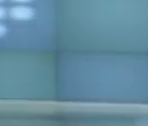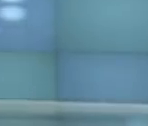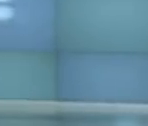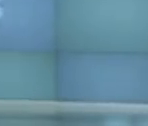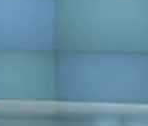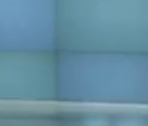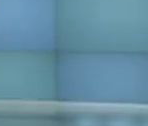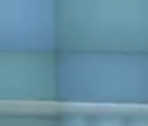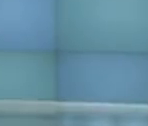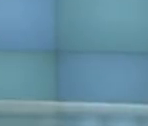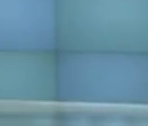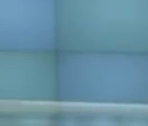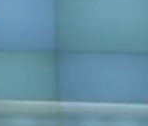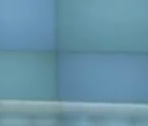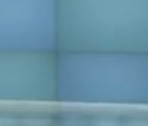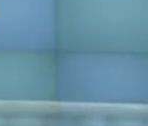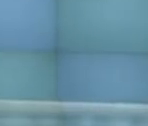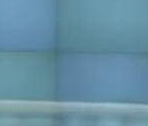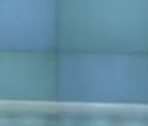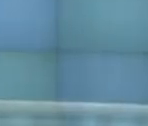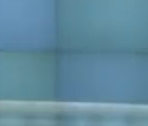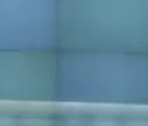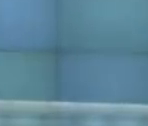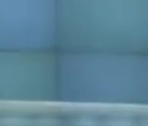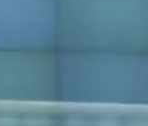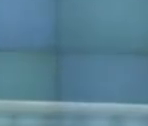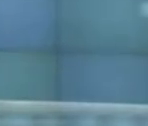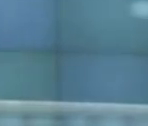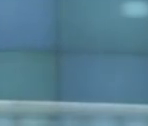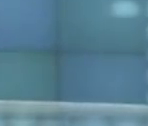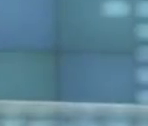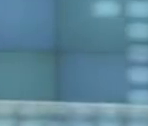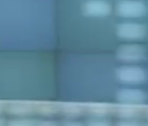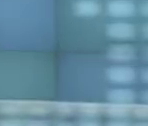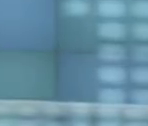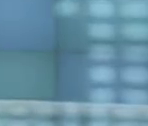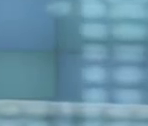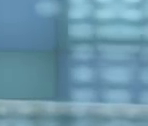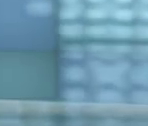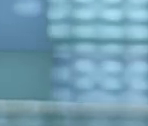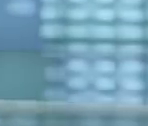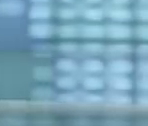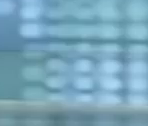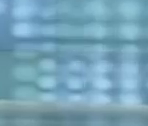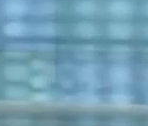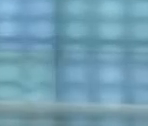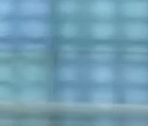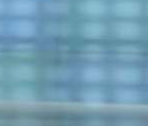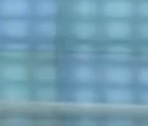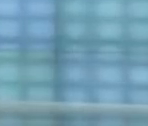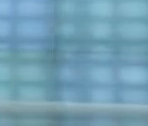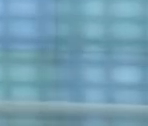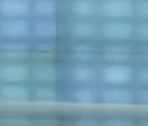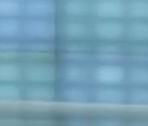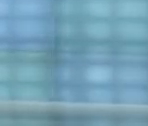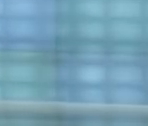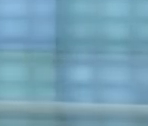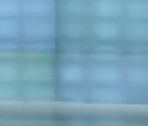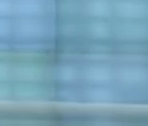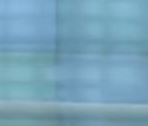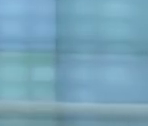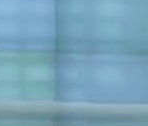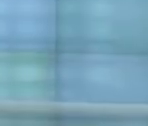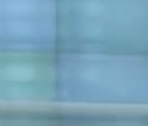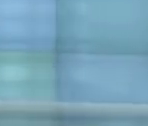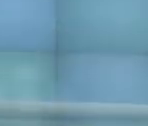Bien, así culmina esta actividad presidencial en el marco de la Jornada Nacional de Obras Públicas y el balance de los estados afectados por las